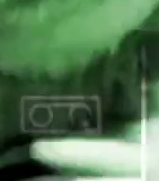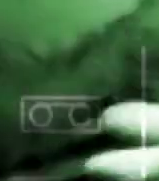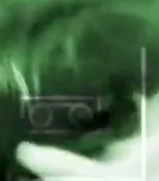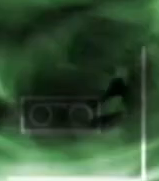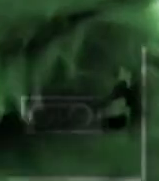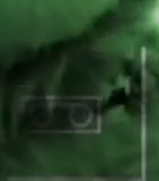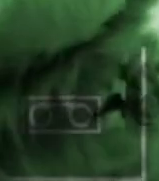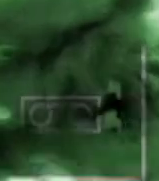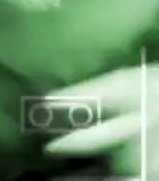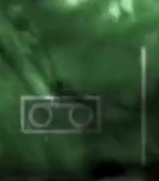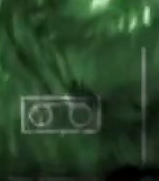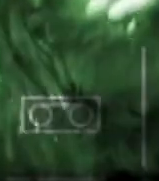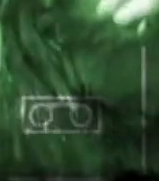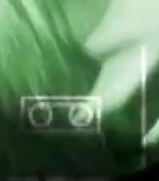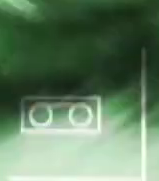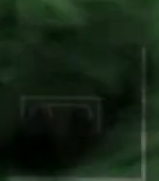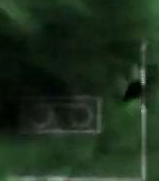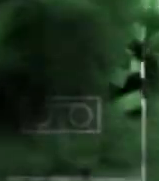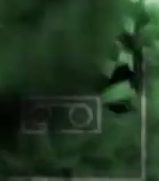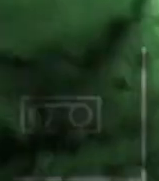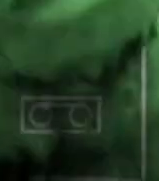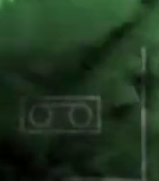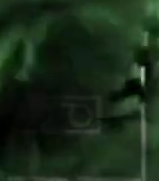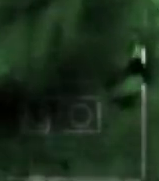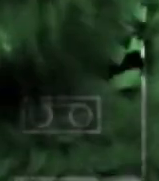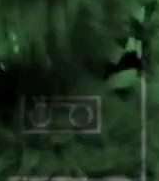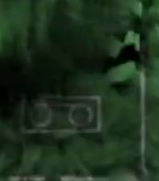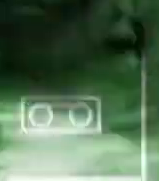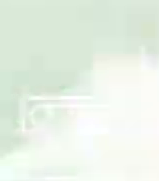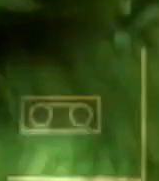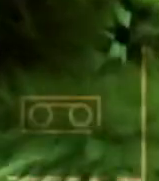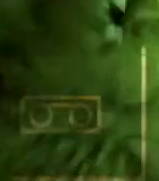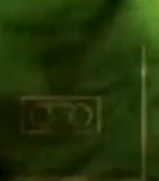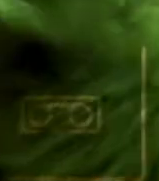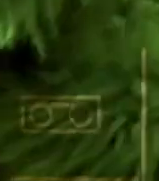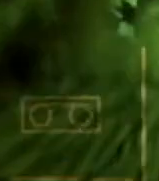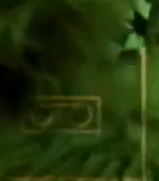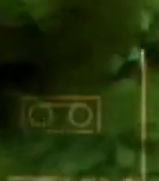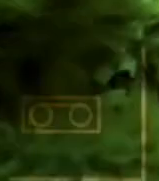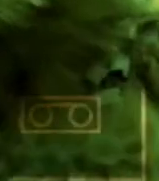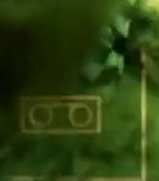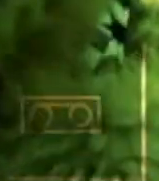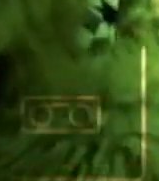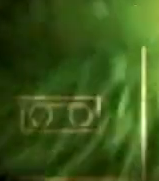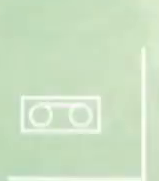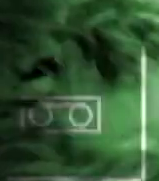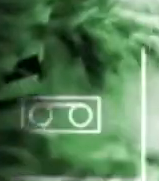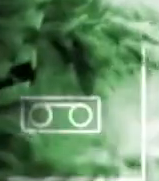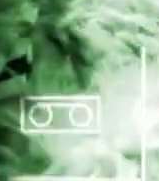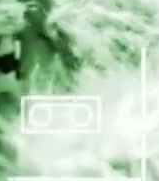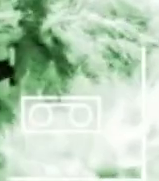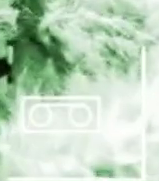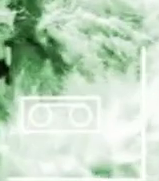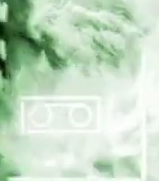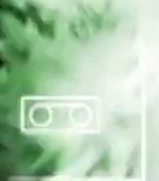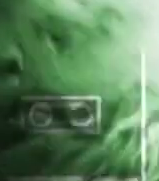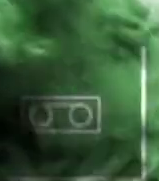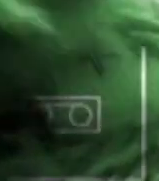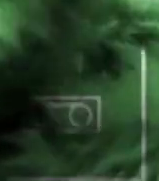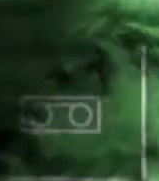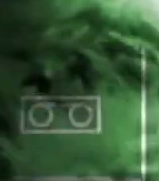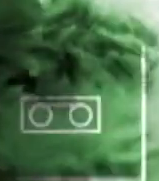voz? ¿Hace buen registro? ¿Necesito aclararla un poquito más? Ay, yo creo que la cámara me ama.